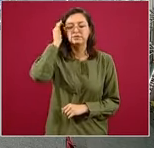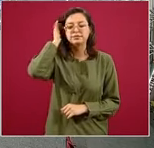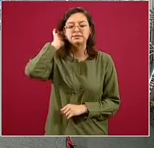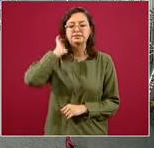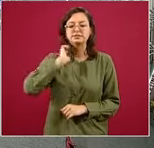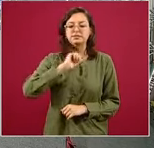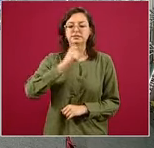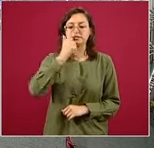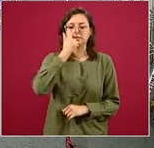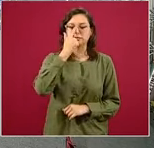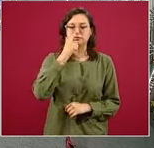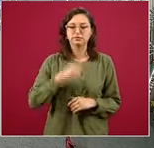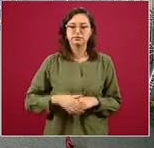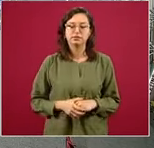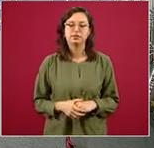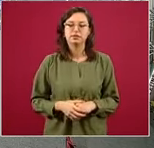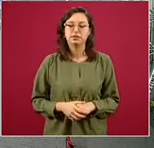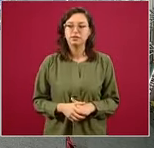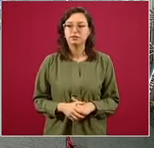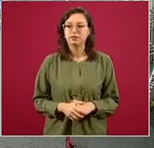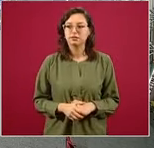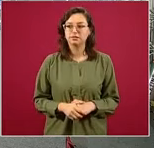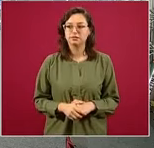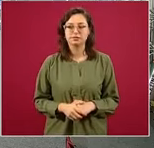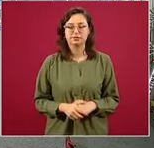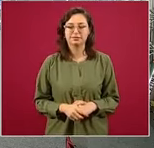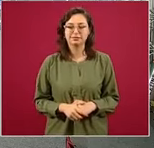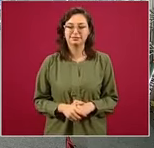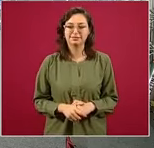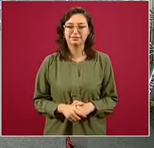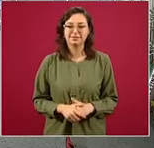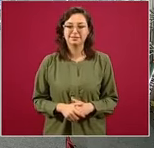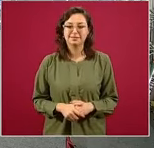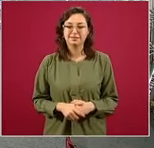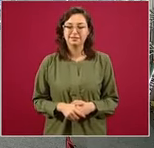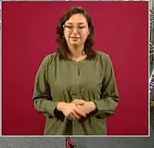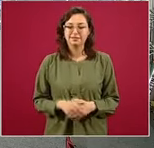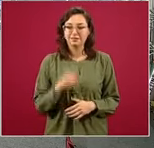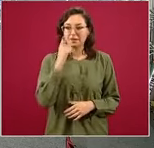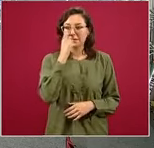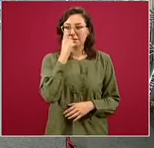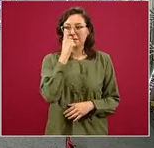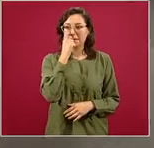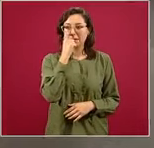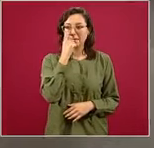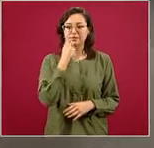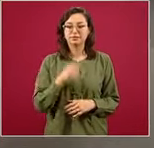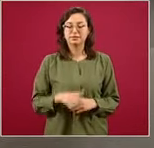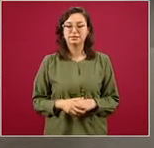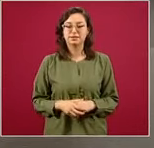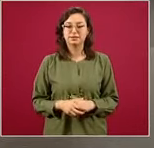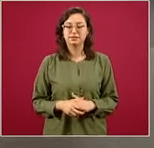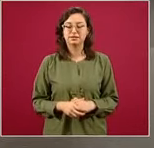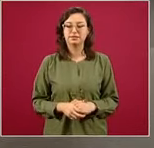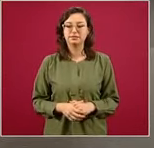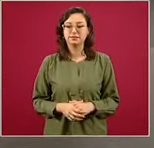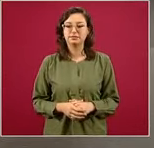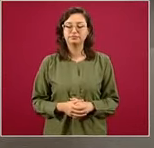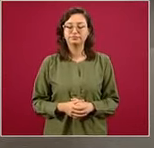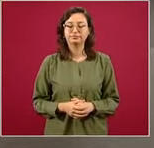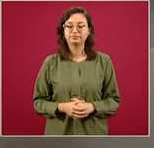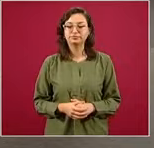Si hay incumplimientos, ¿ustedes pueden recomendar o retrasar o pedir que se retrase este inicio del torneo